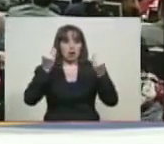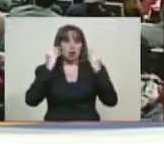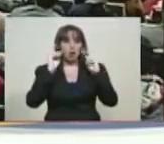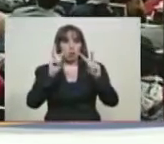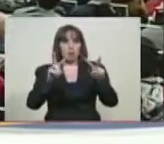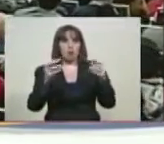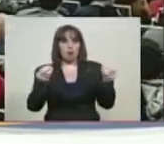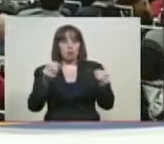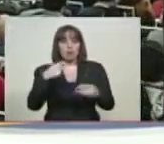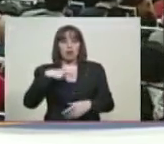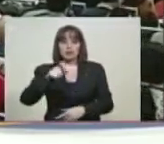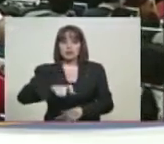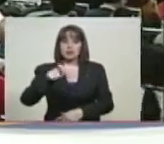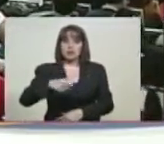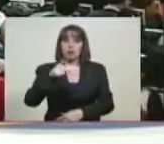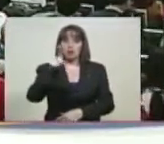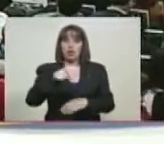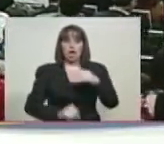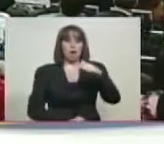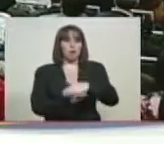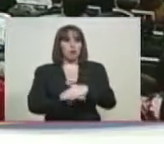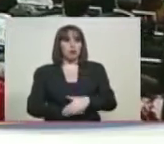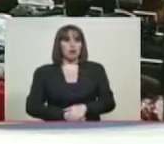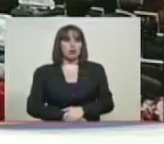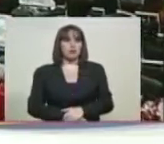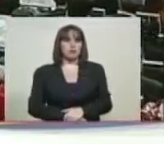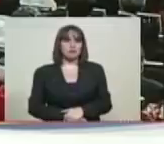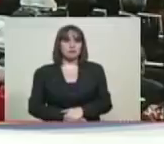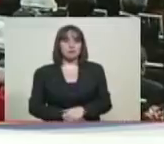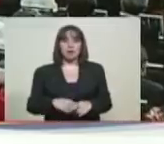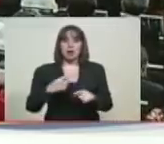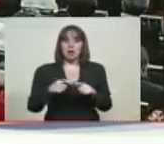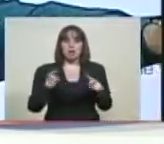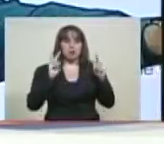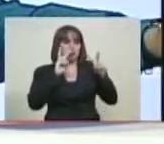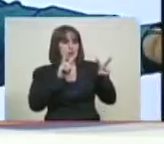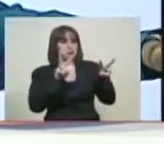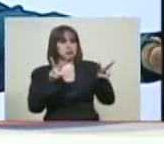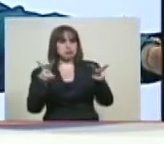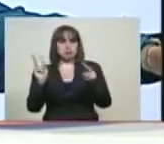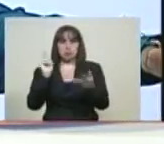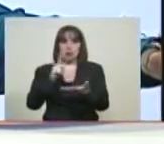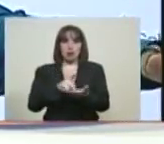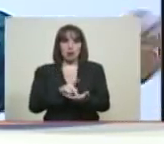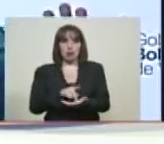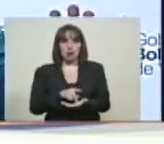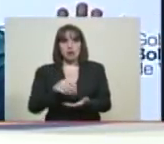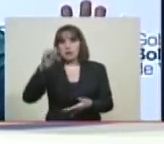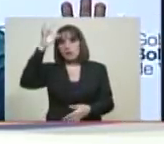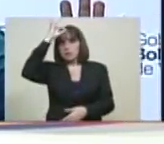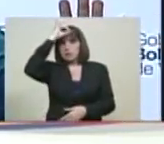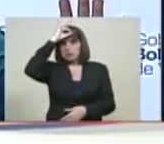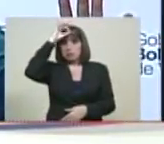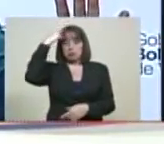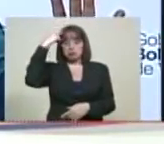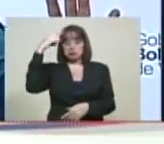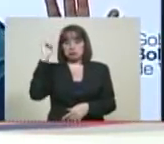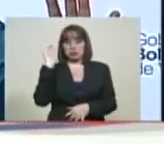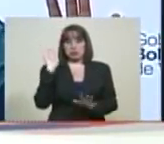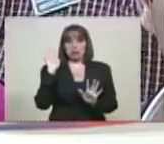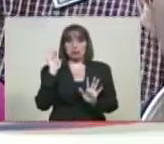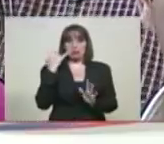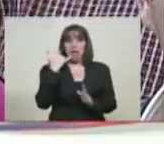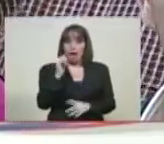necesitamos su apoyo pero si yo no voy a verlos a ellos no sé que existen